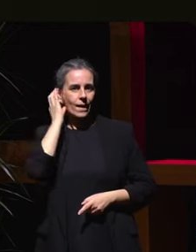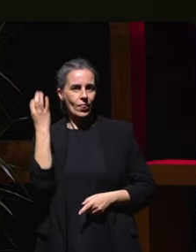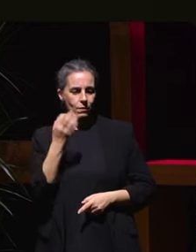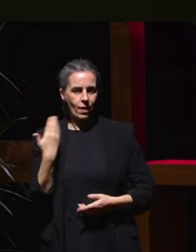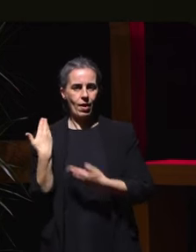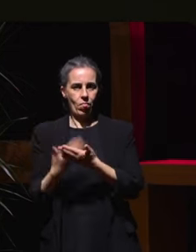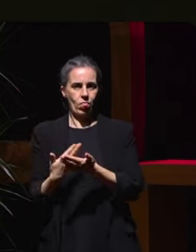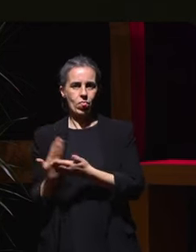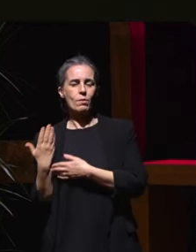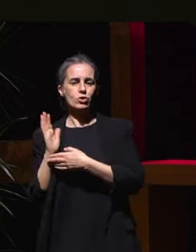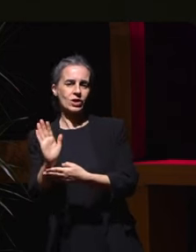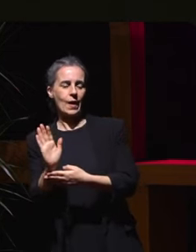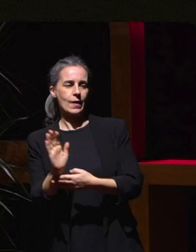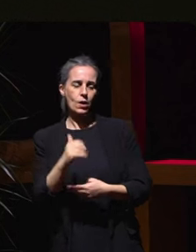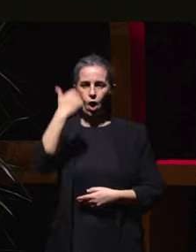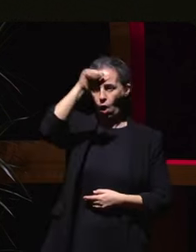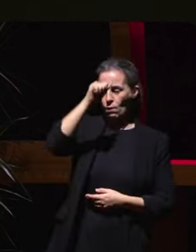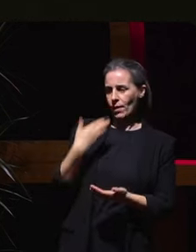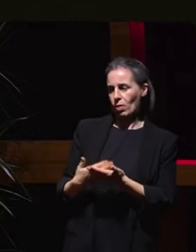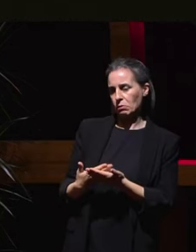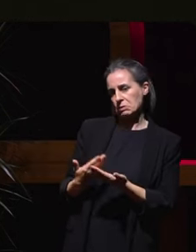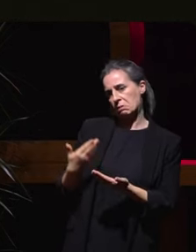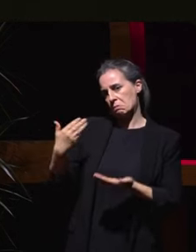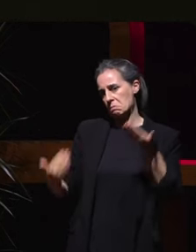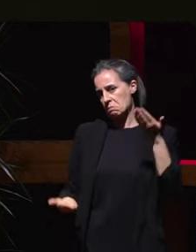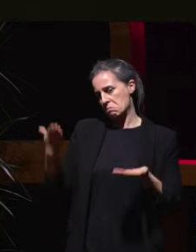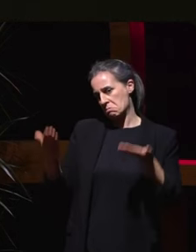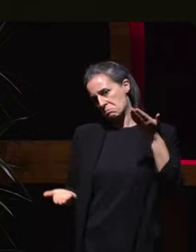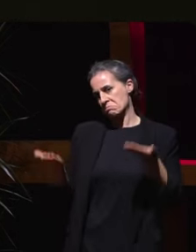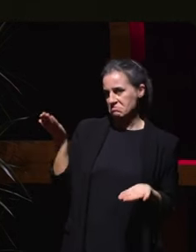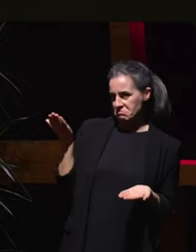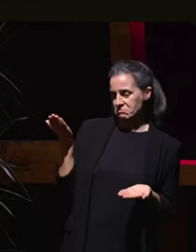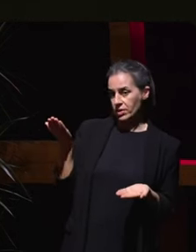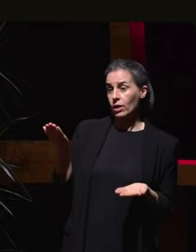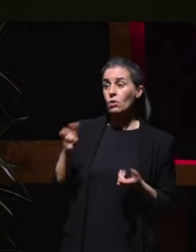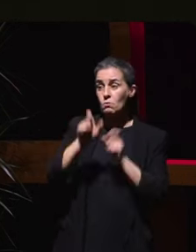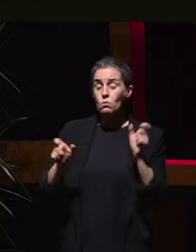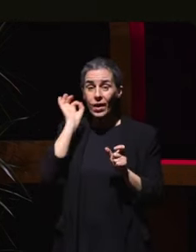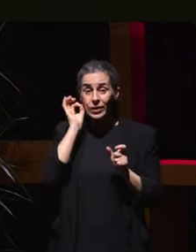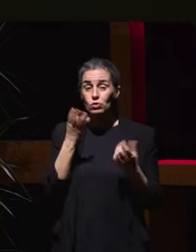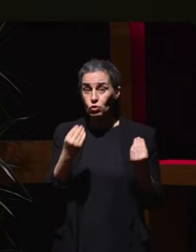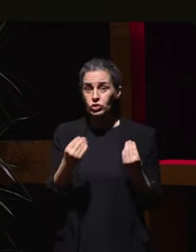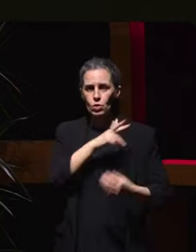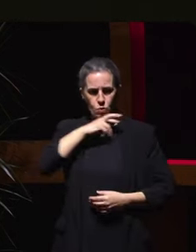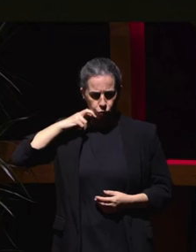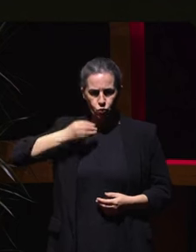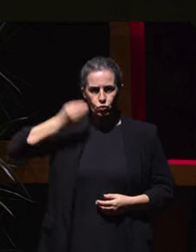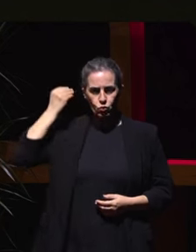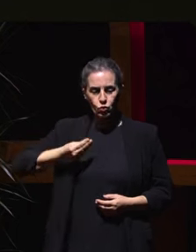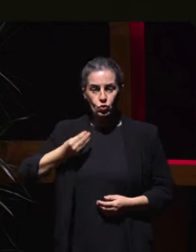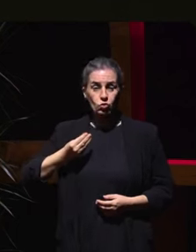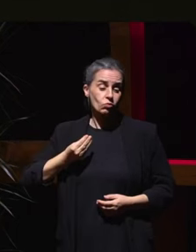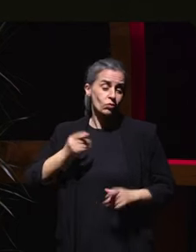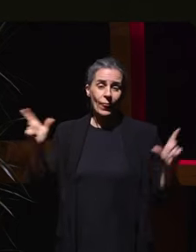que o que ten que aportar o home. En ese sentido, seguramente moitas mulleres moi válidas quedanse fora do mundo da televisión porque